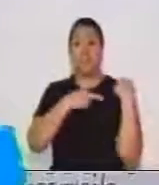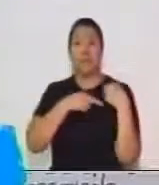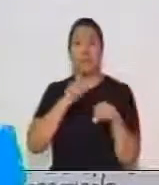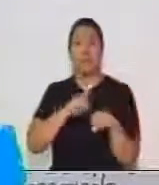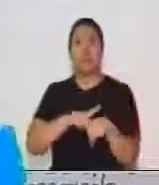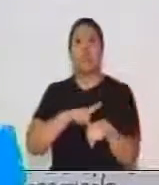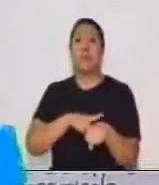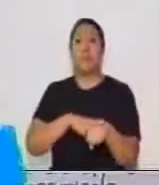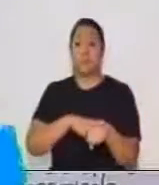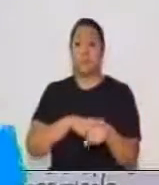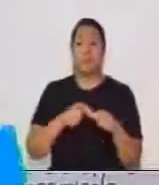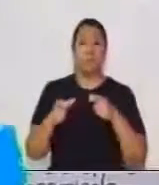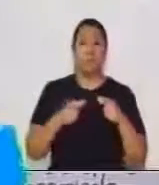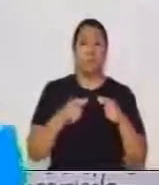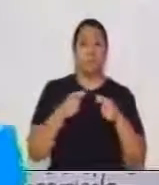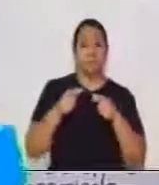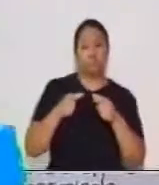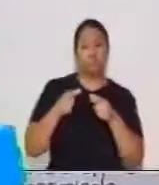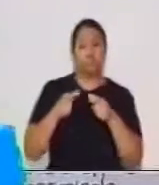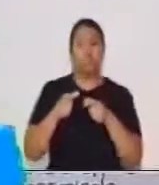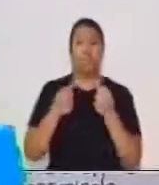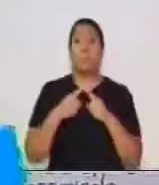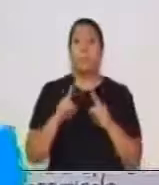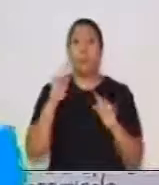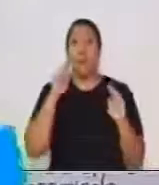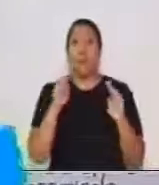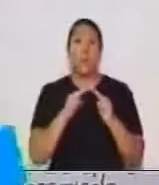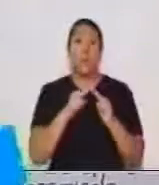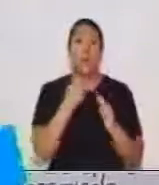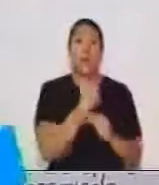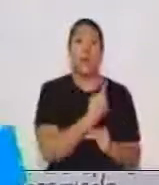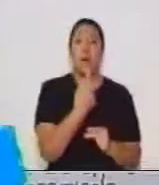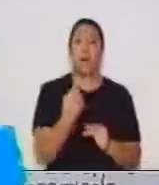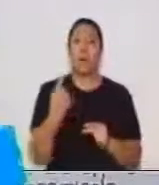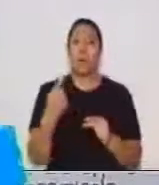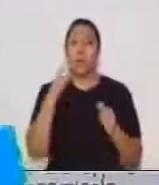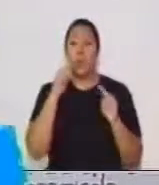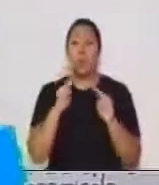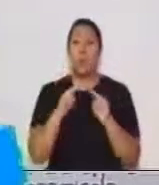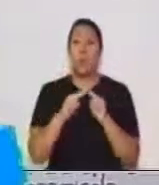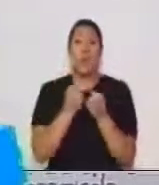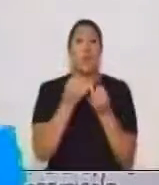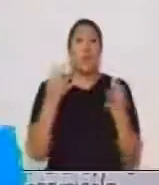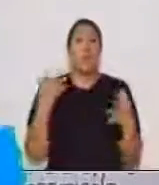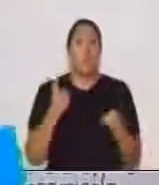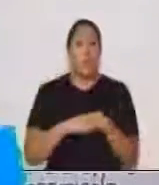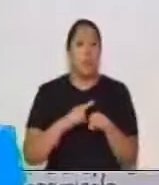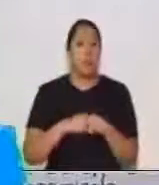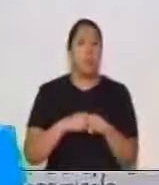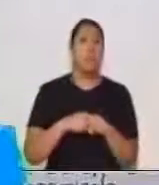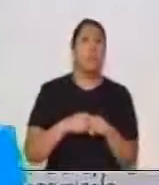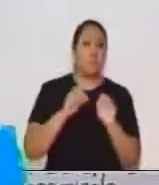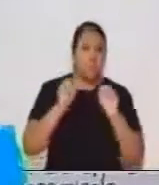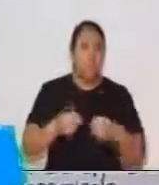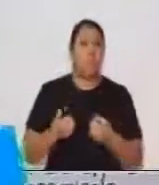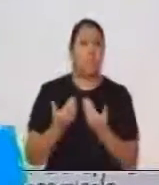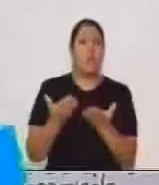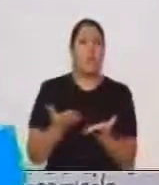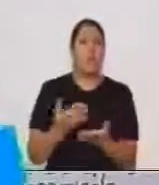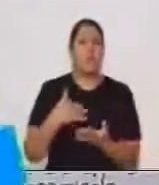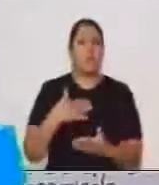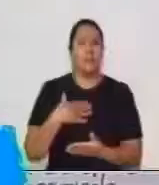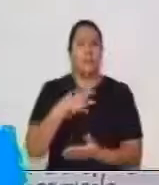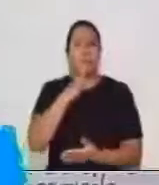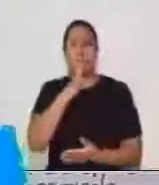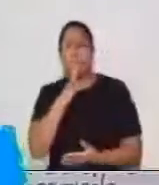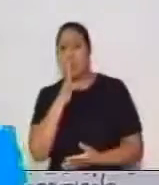uno tiene que conocer cuánto tiempo tiene para dar su opinión o dar a conocer sus ideas, y